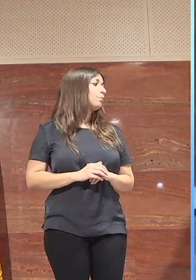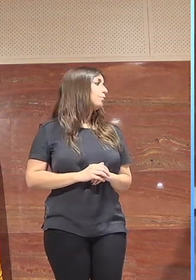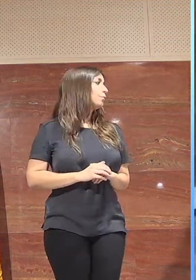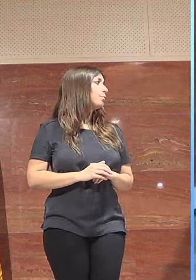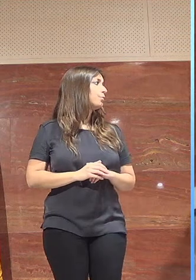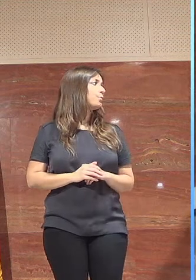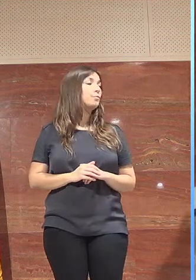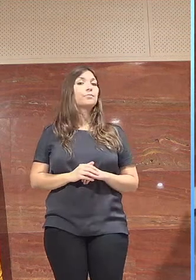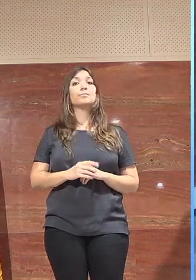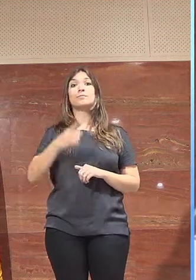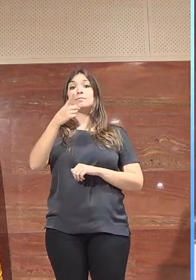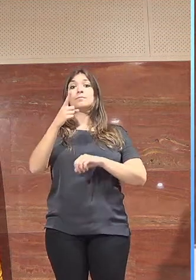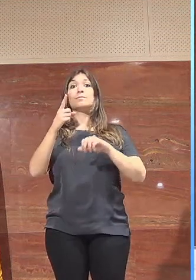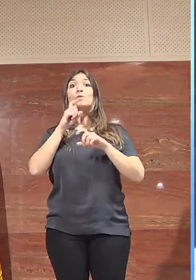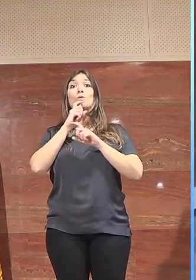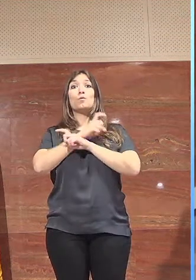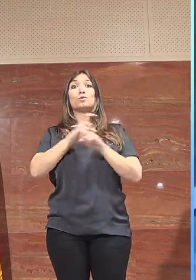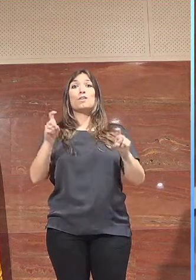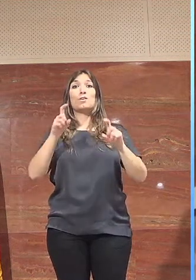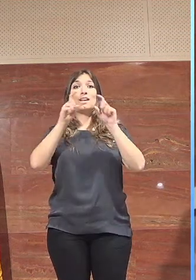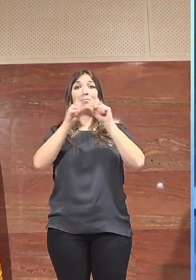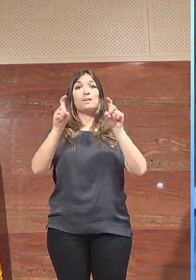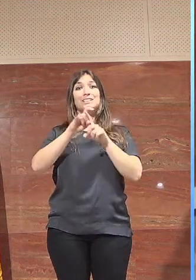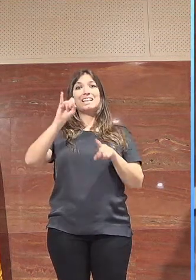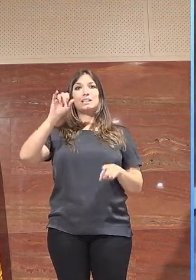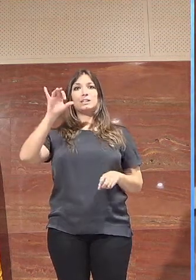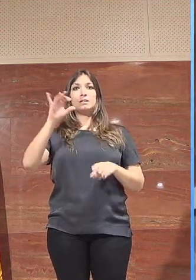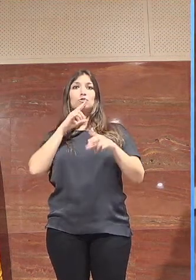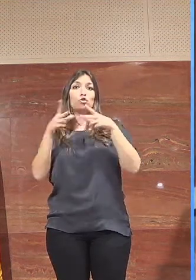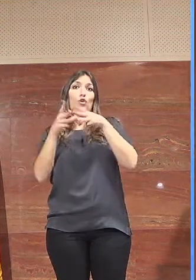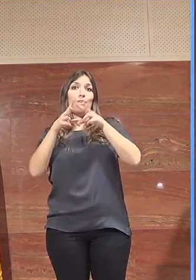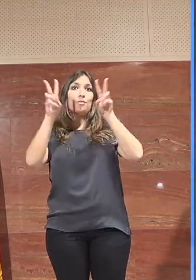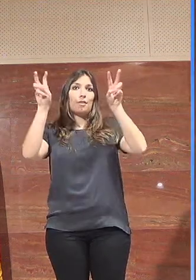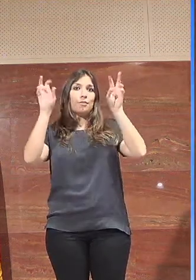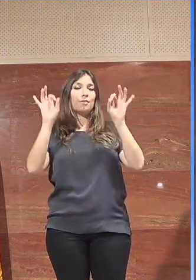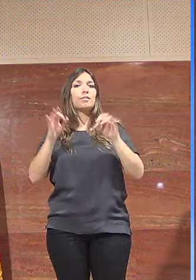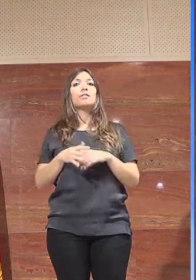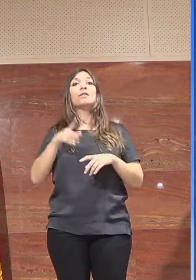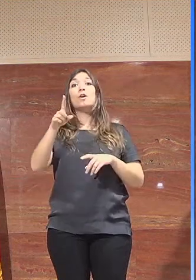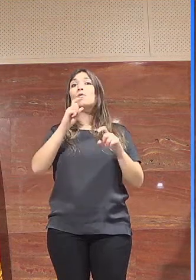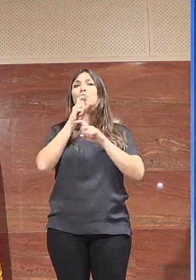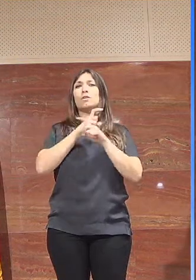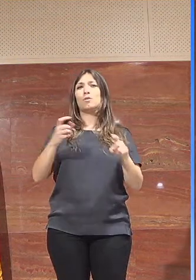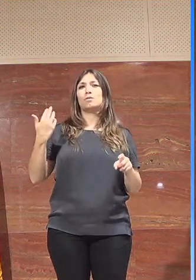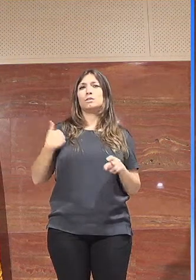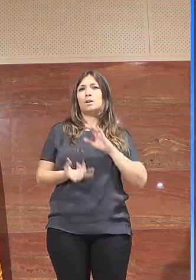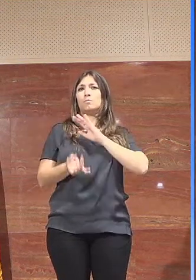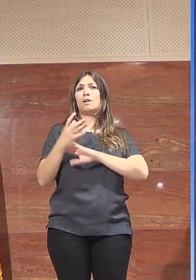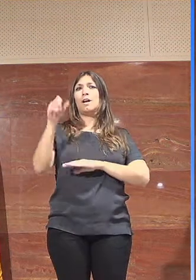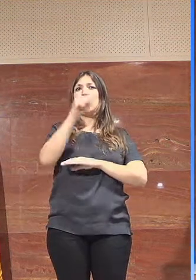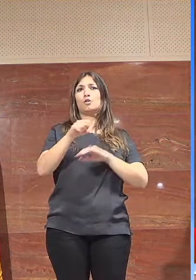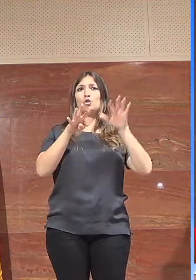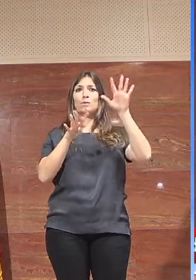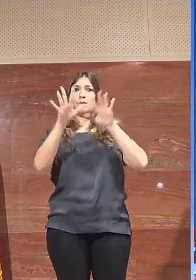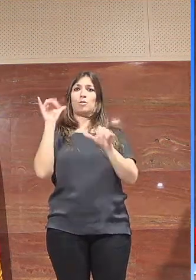Francisco Abad es de la Fundación Empresa y Sociedad. Esta fundación lleva existiendo desde el año